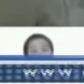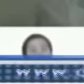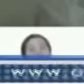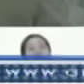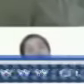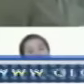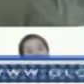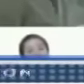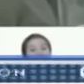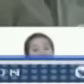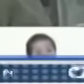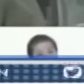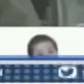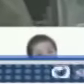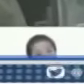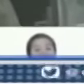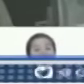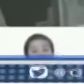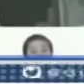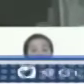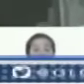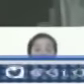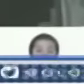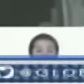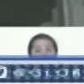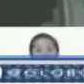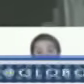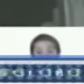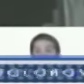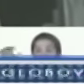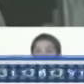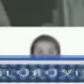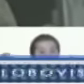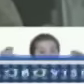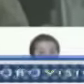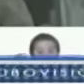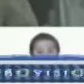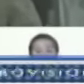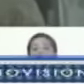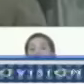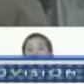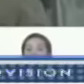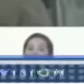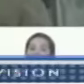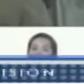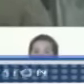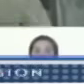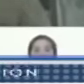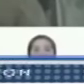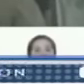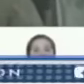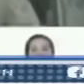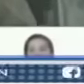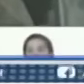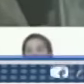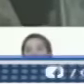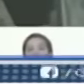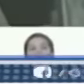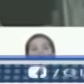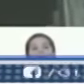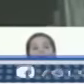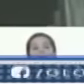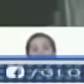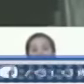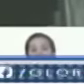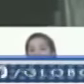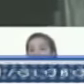14 horas. Y es por eso, pues, que estamos activando un sistema de alerta temprana que permita atender durante las